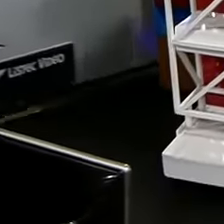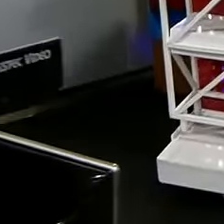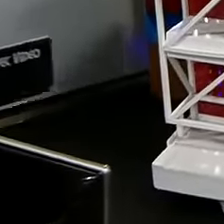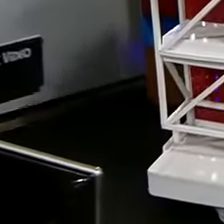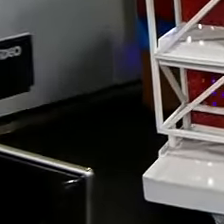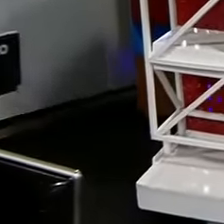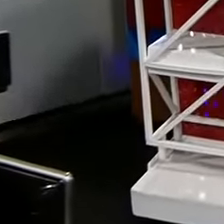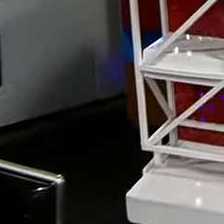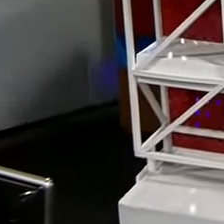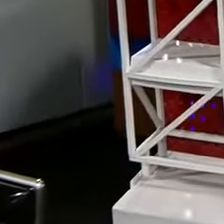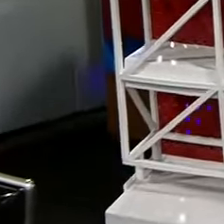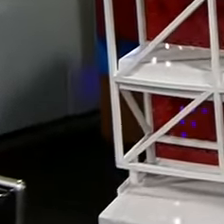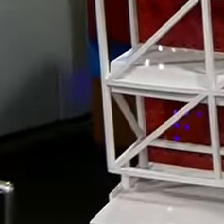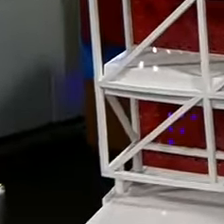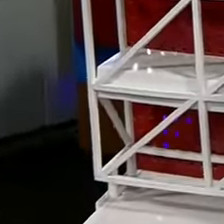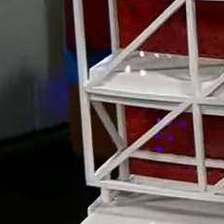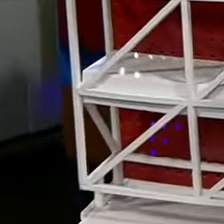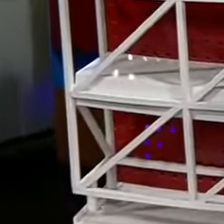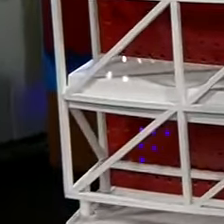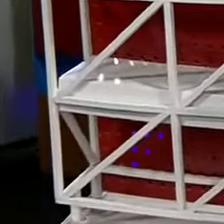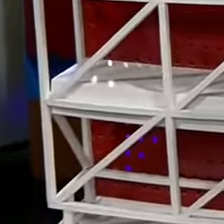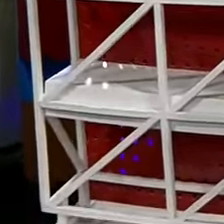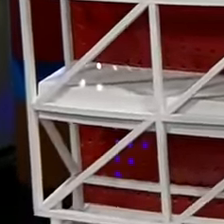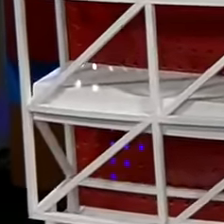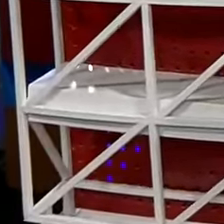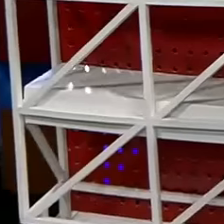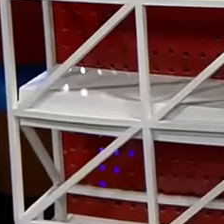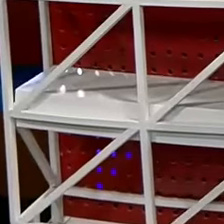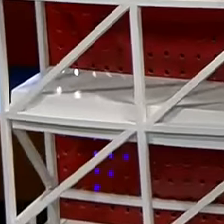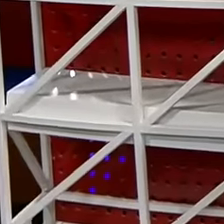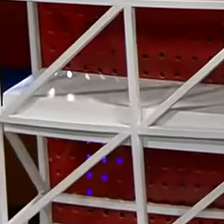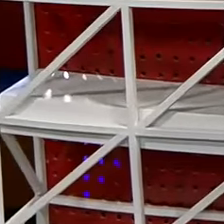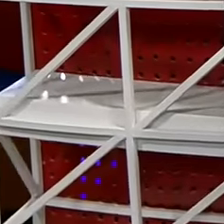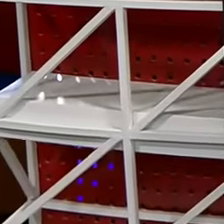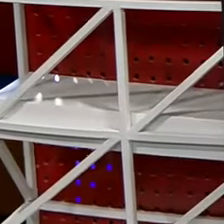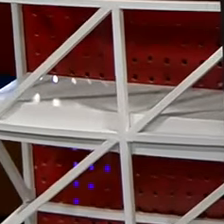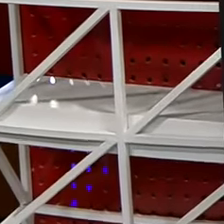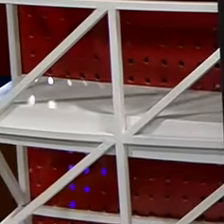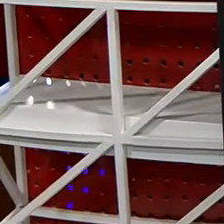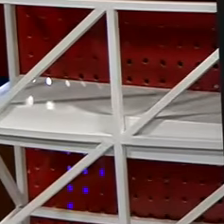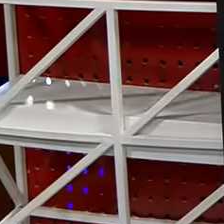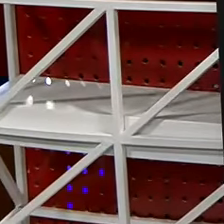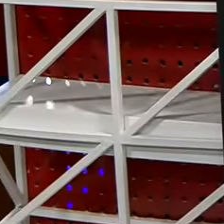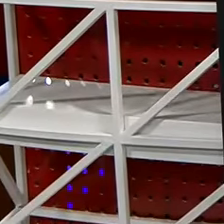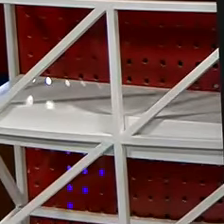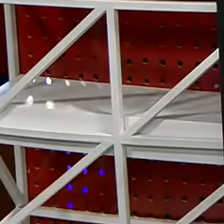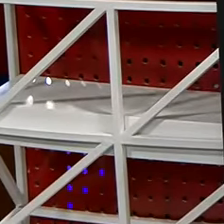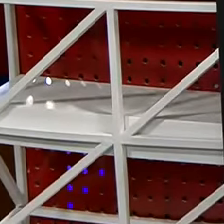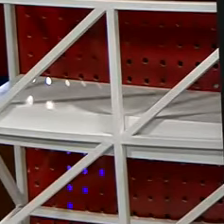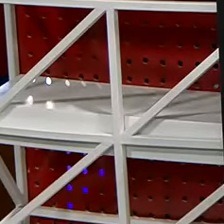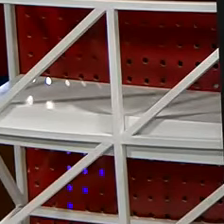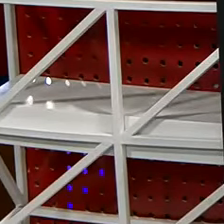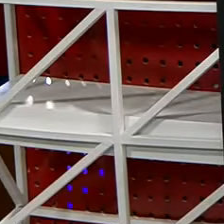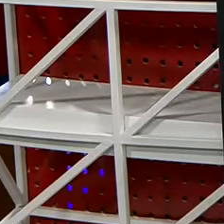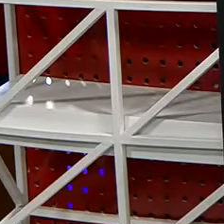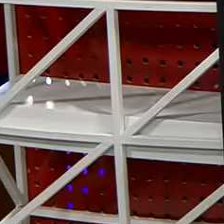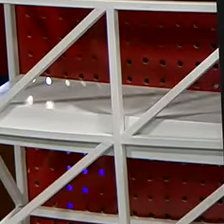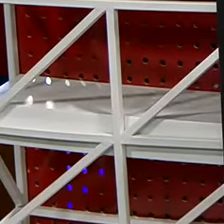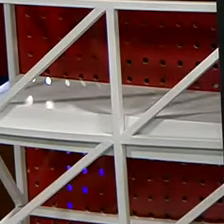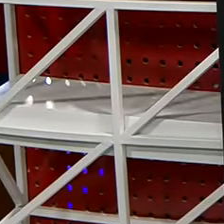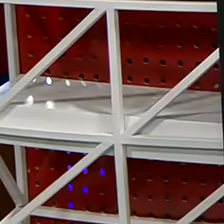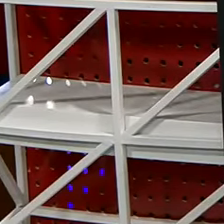Amigos televidentes, muy, pero muy buenos días. Aquí estamos listos para abrir nuestra jornada periodística del día de hoy. Mi querido